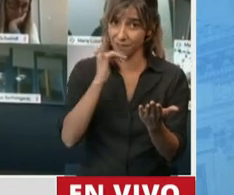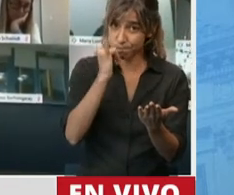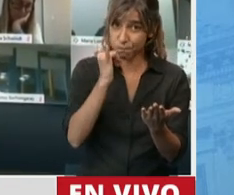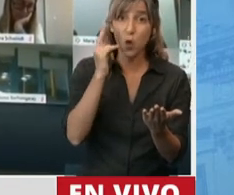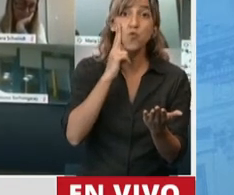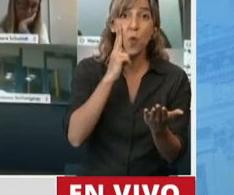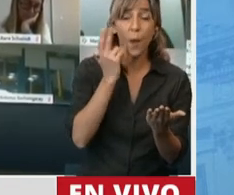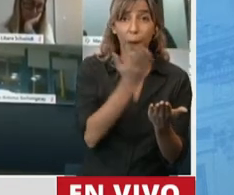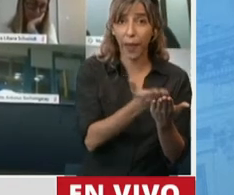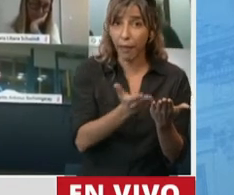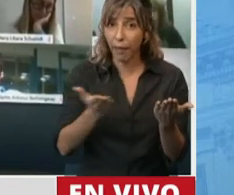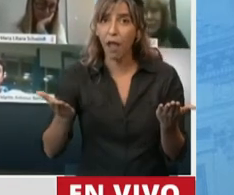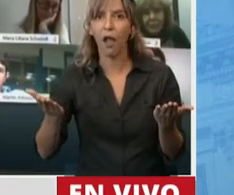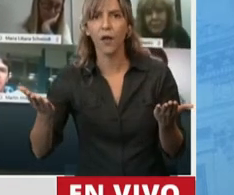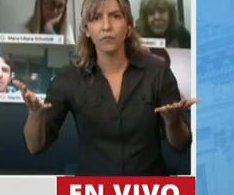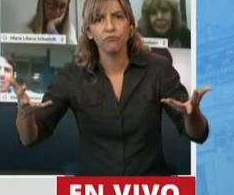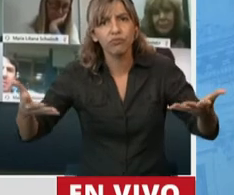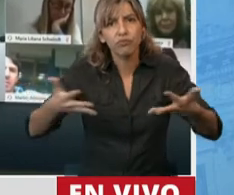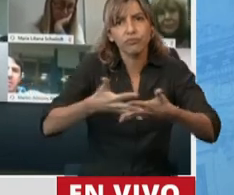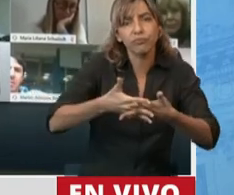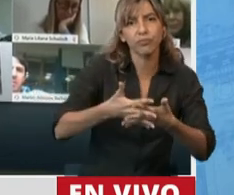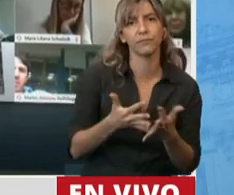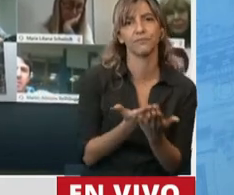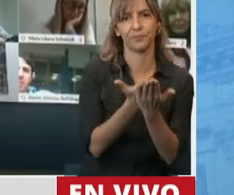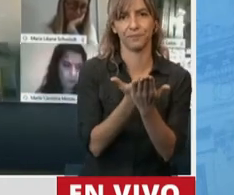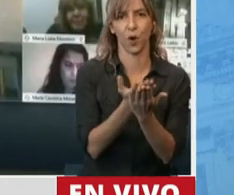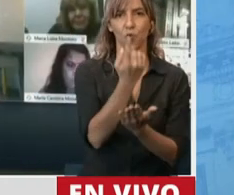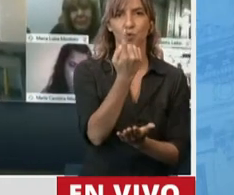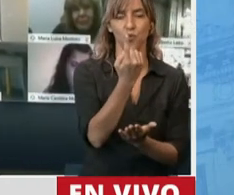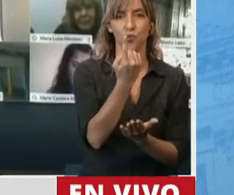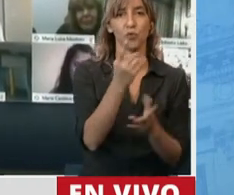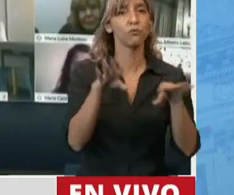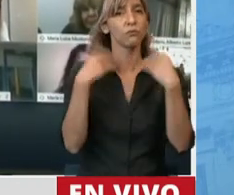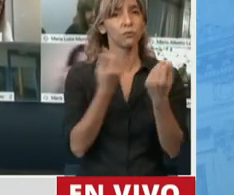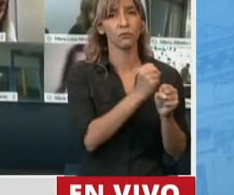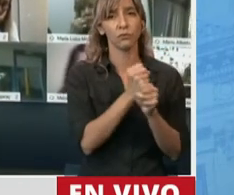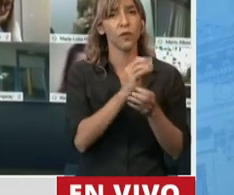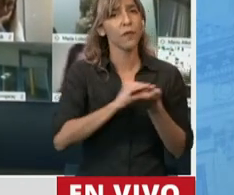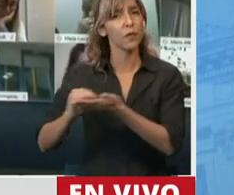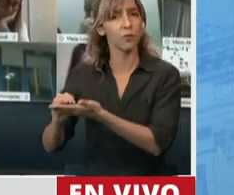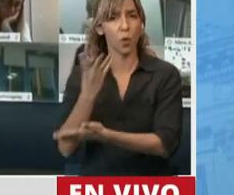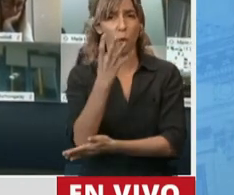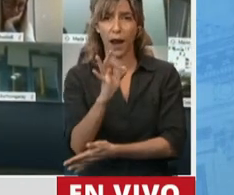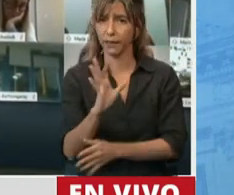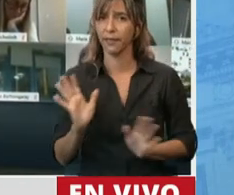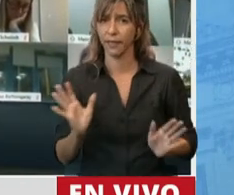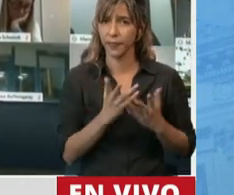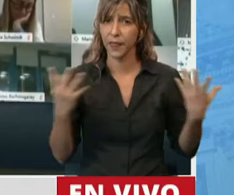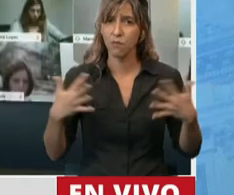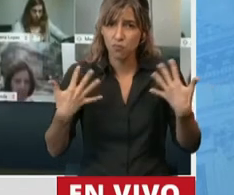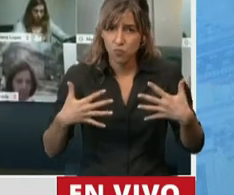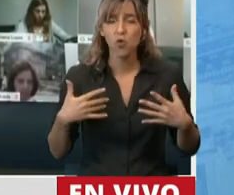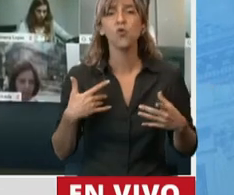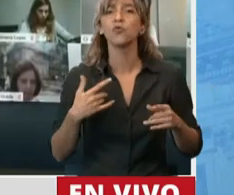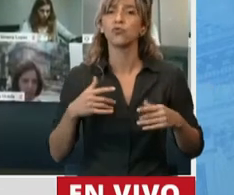proyectos, donde trabajaron más de 40 diputados y diputadas, y un sinnúmero también de proyectos